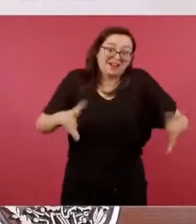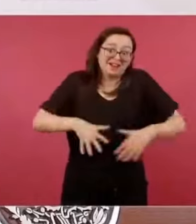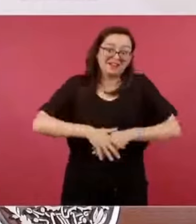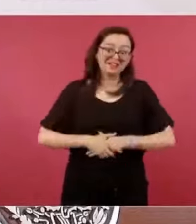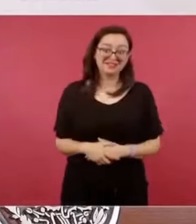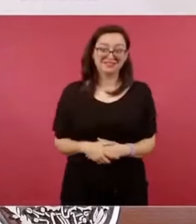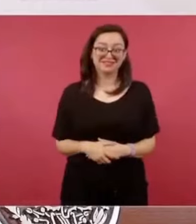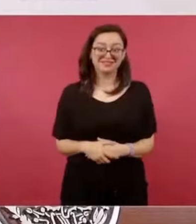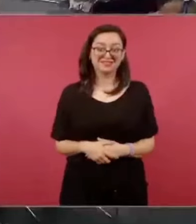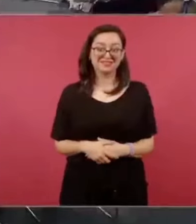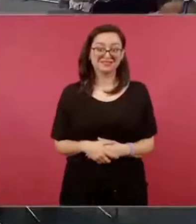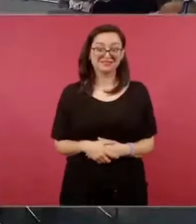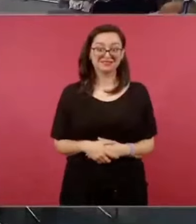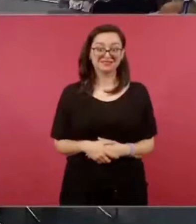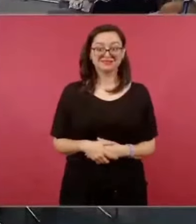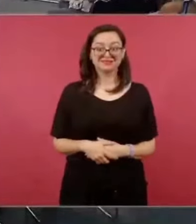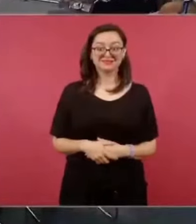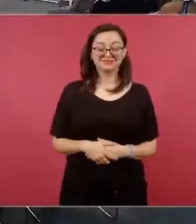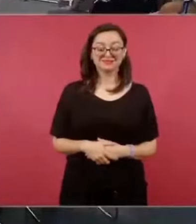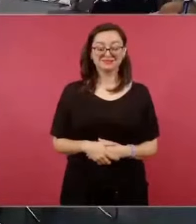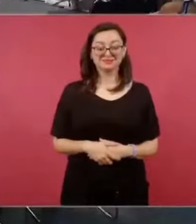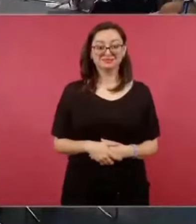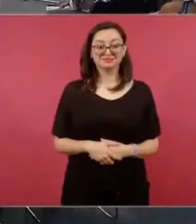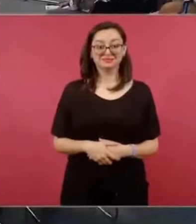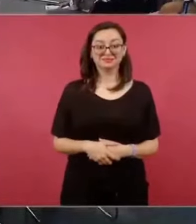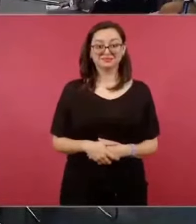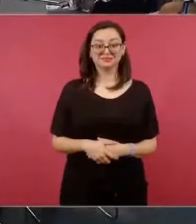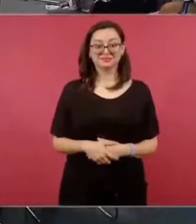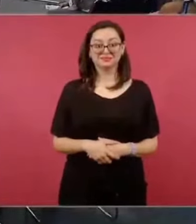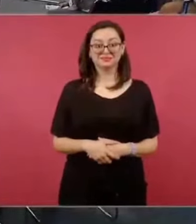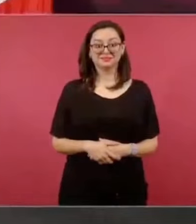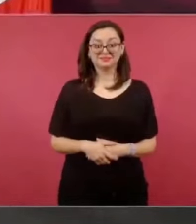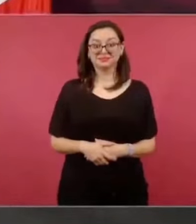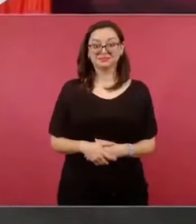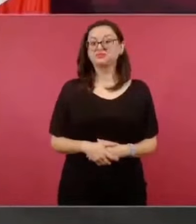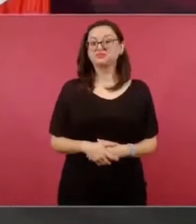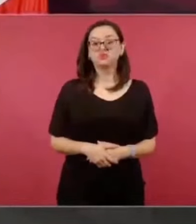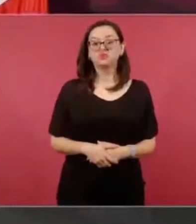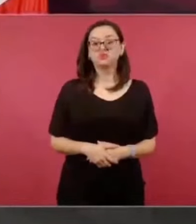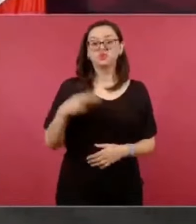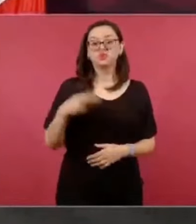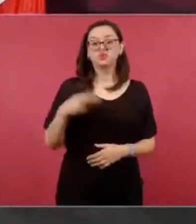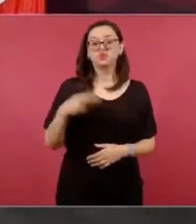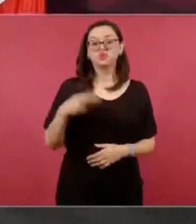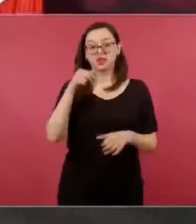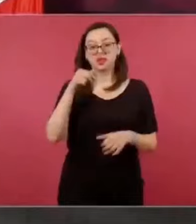Con él arrancan, sí. Porque no es por orden alfabético, ¿verdad? No.